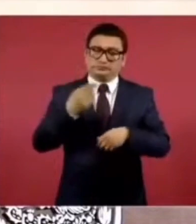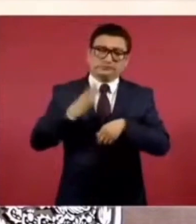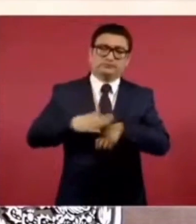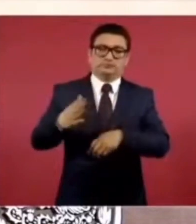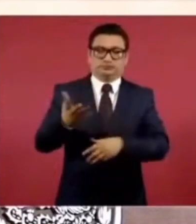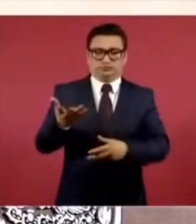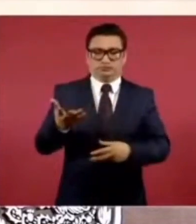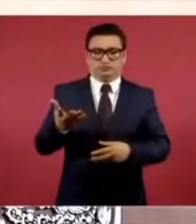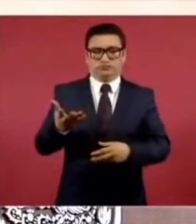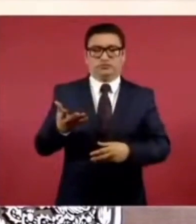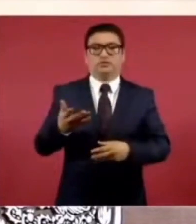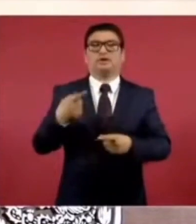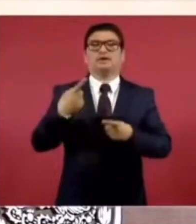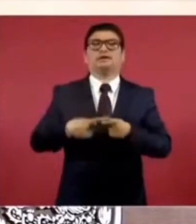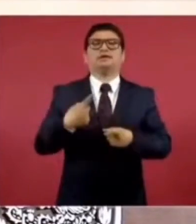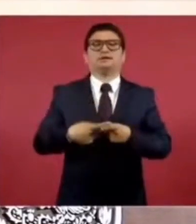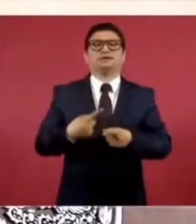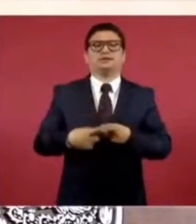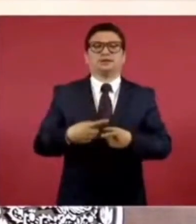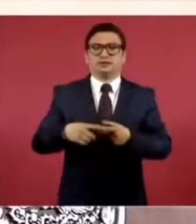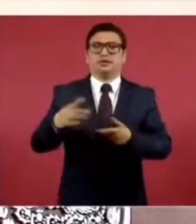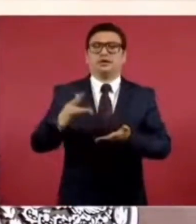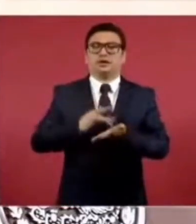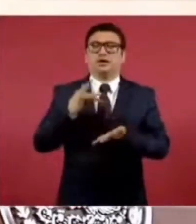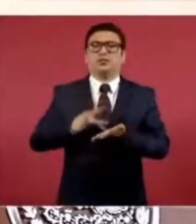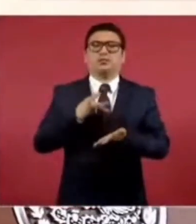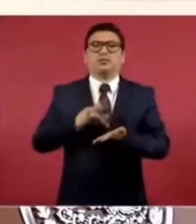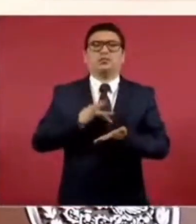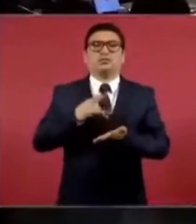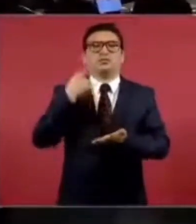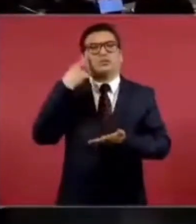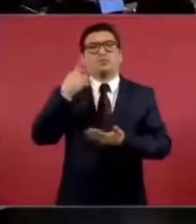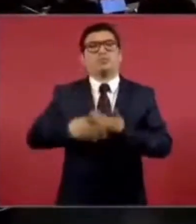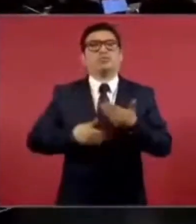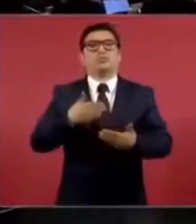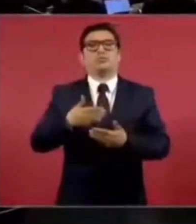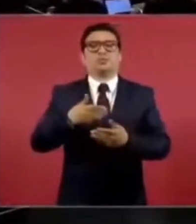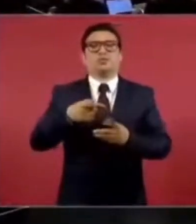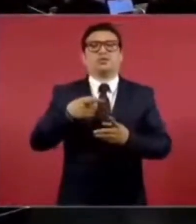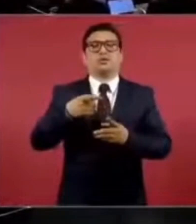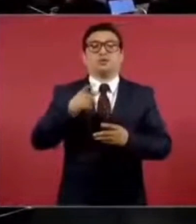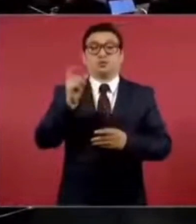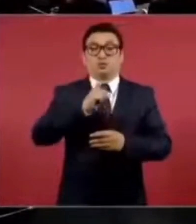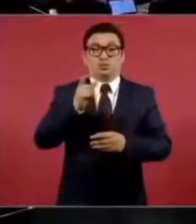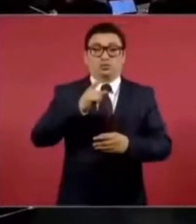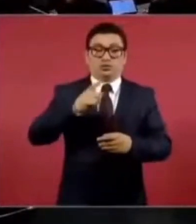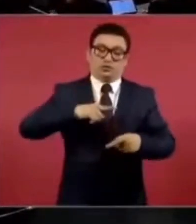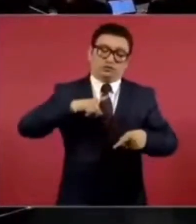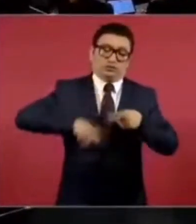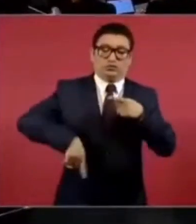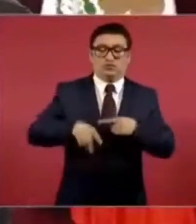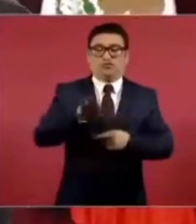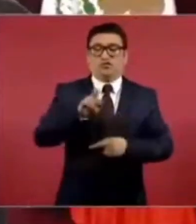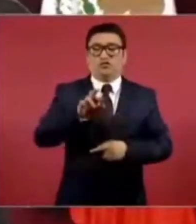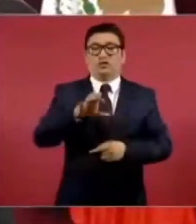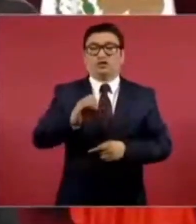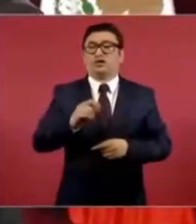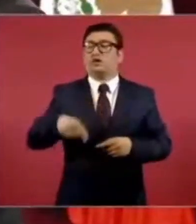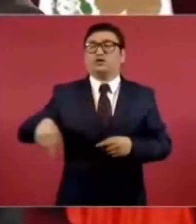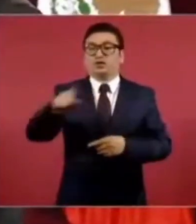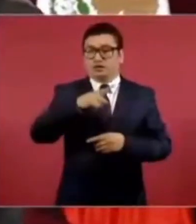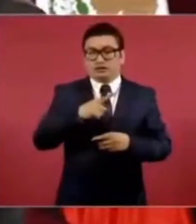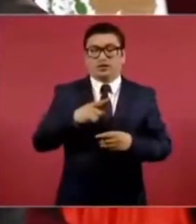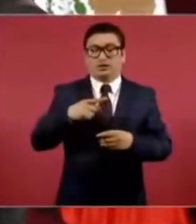necesitados Quiénes me sacan adelante con el desafuero la mayoría del pueblo